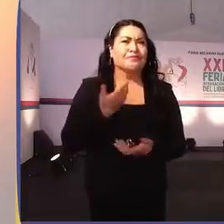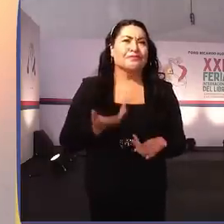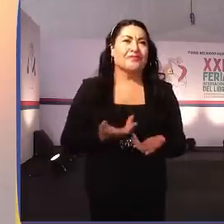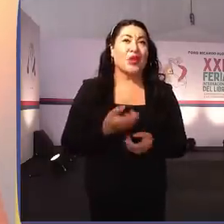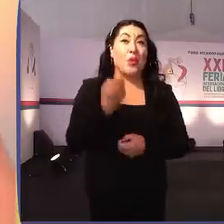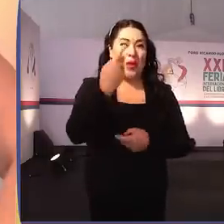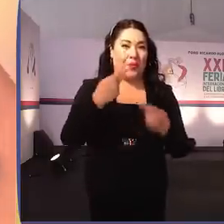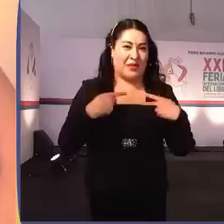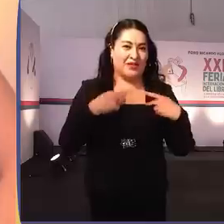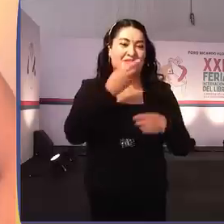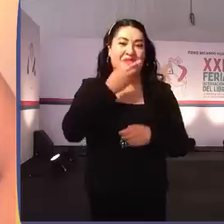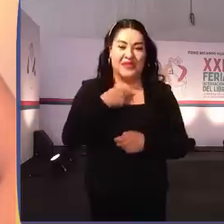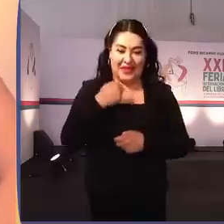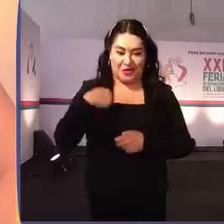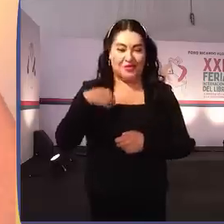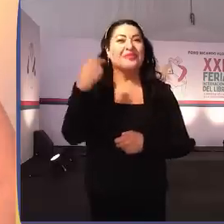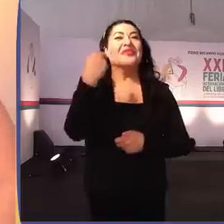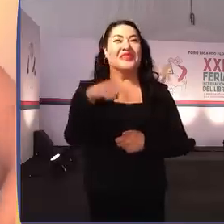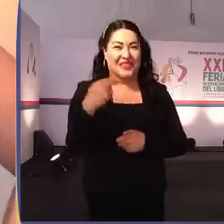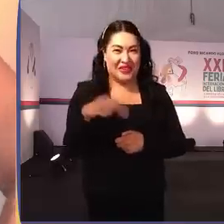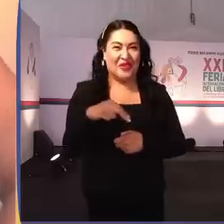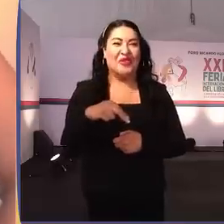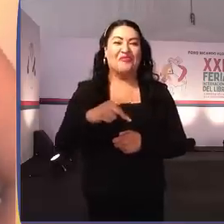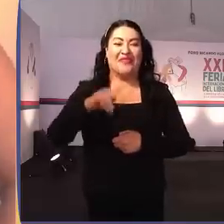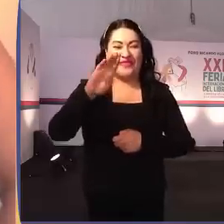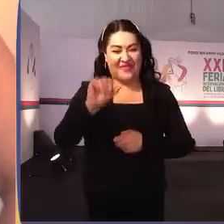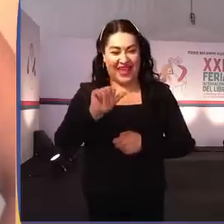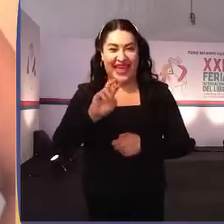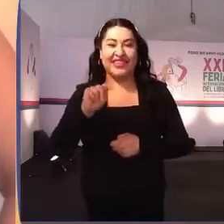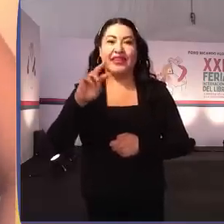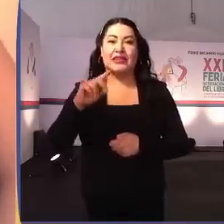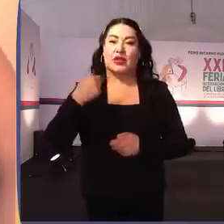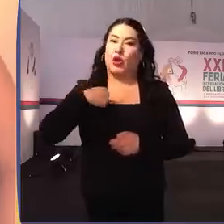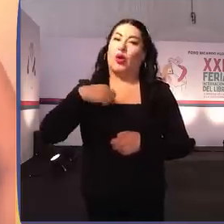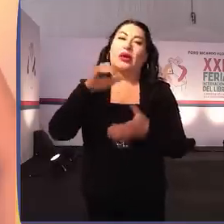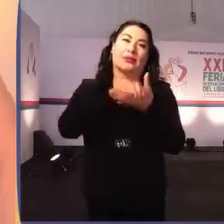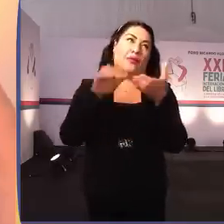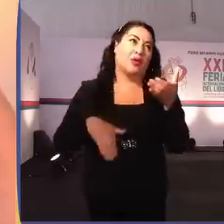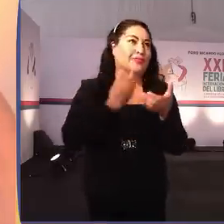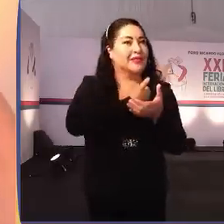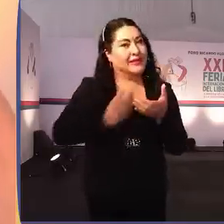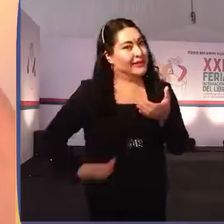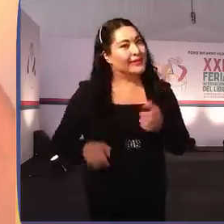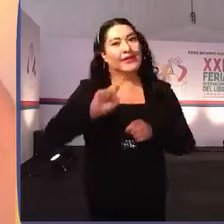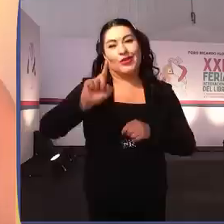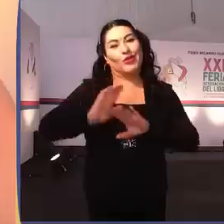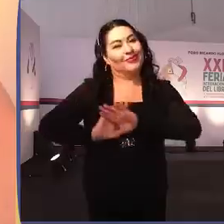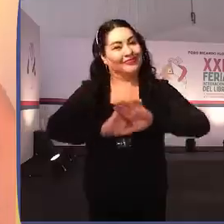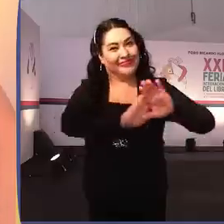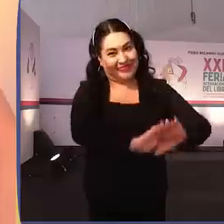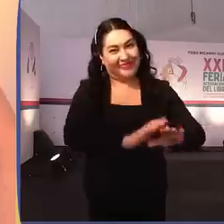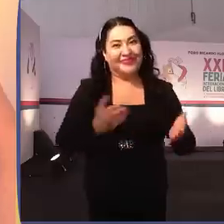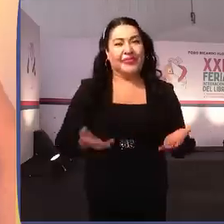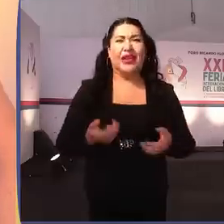me diga cómo me llamo y no con quién me casé, o mamá de quién soy, o tía de qué sobrino.